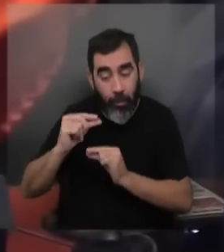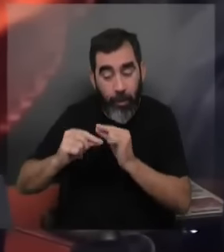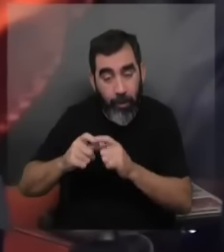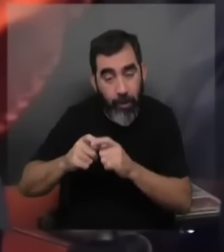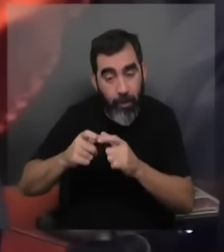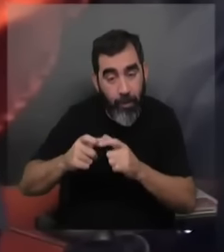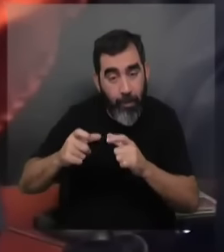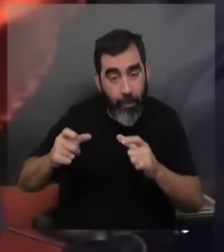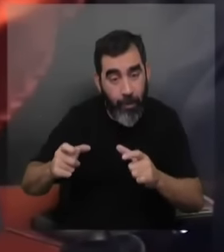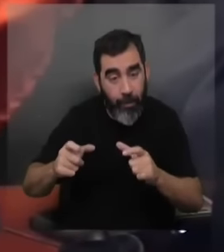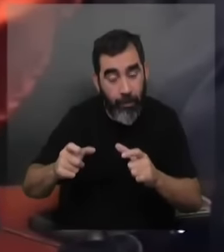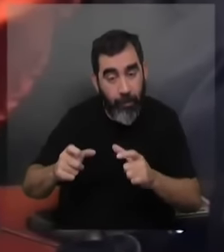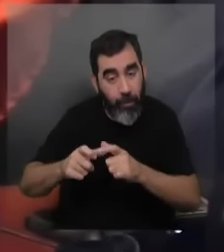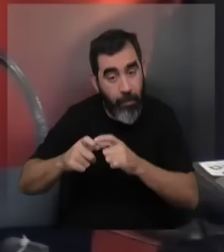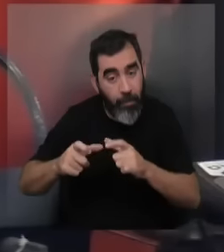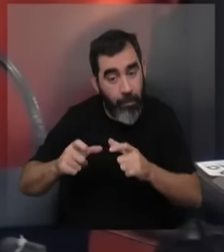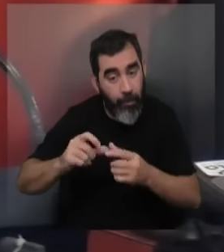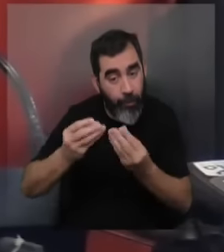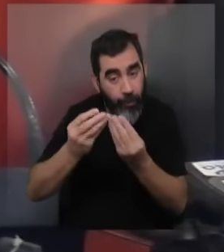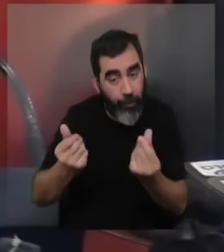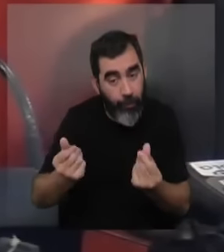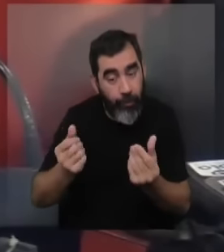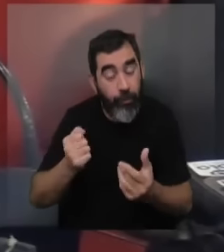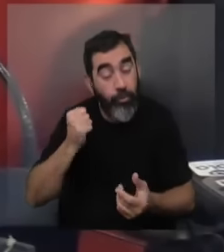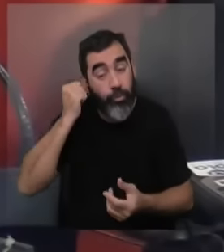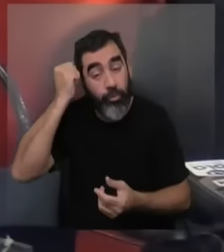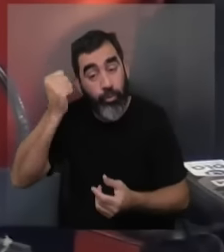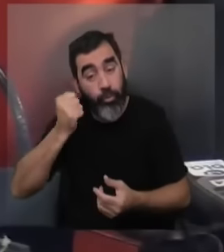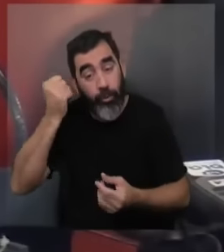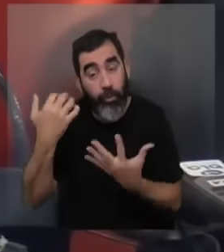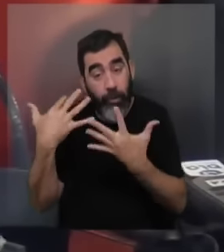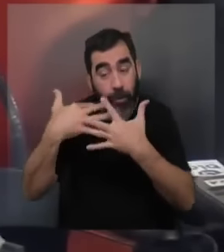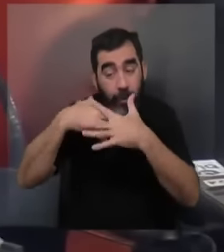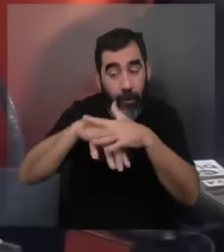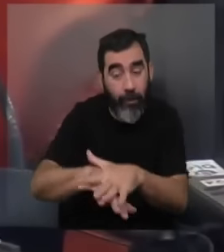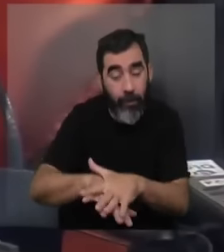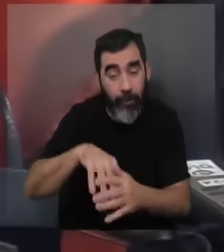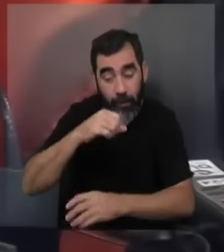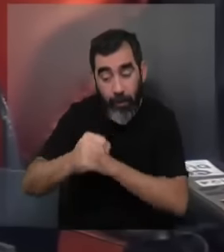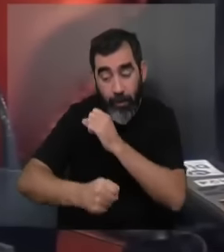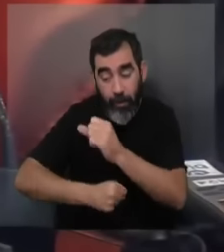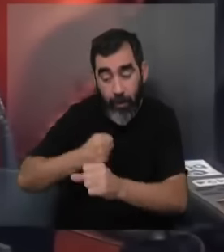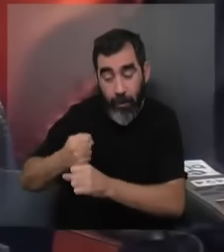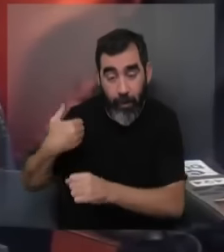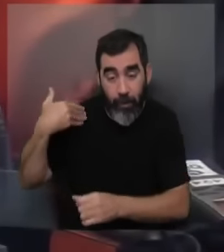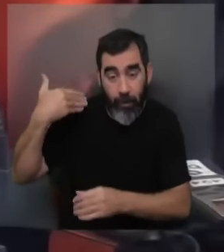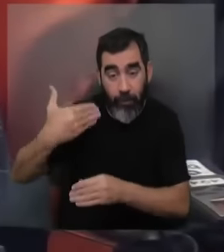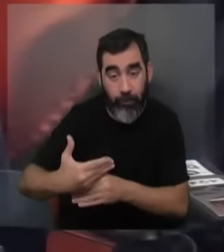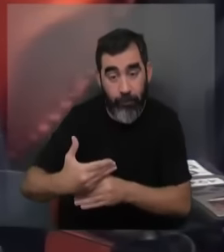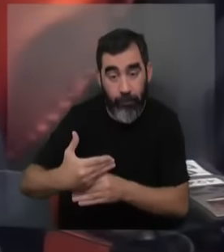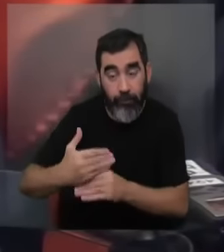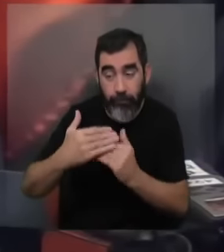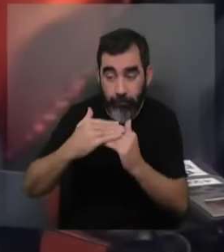encendido se comenzara a apagar y los sueños de integración de todos estos años bajar a